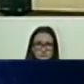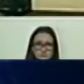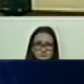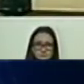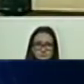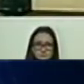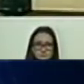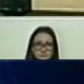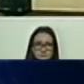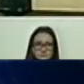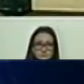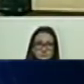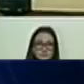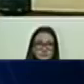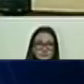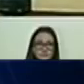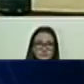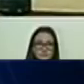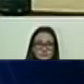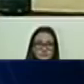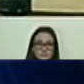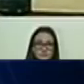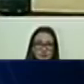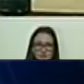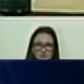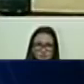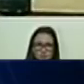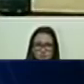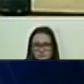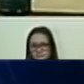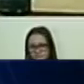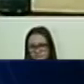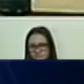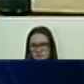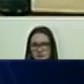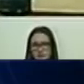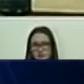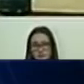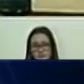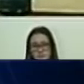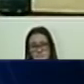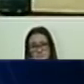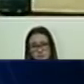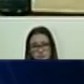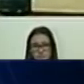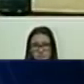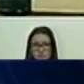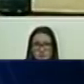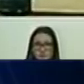Esta situación afecta efectivamente a sectores de la población.